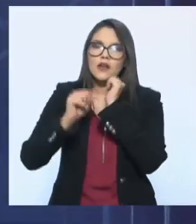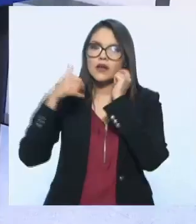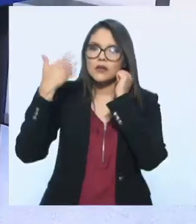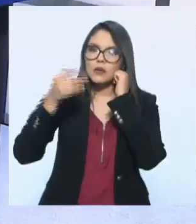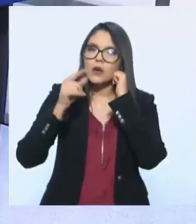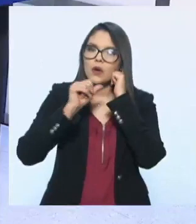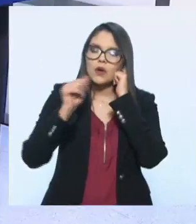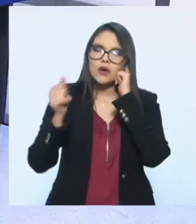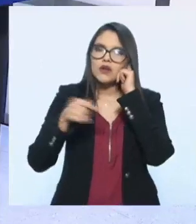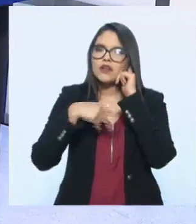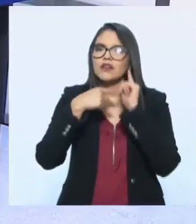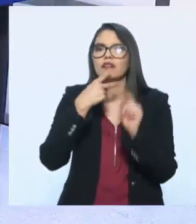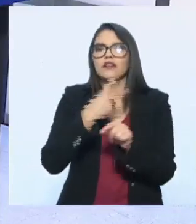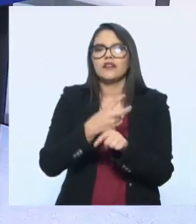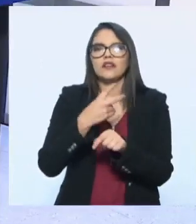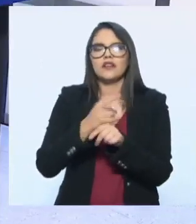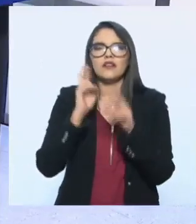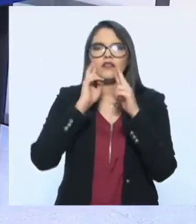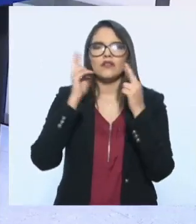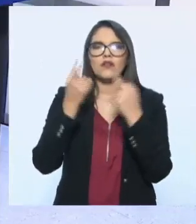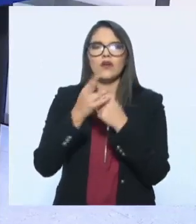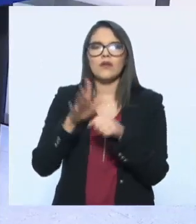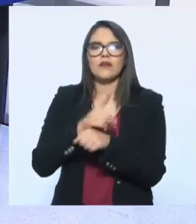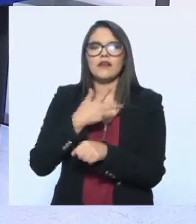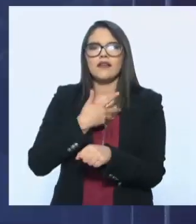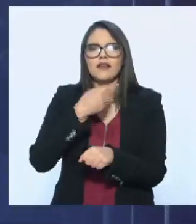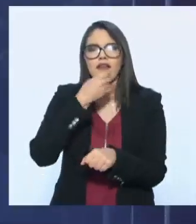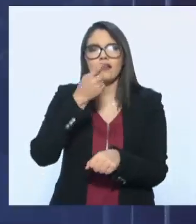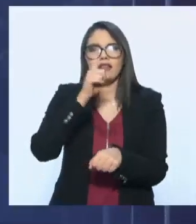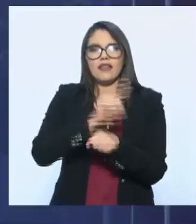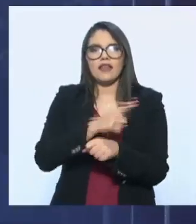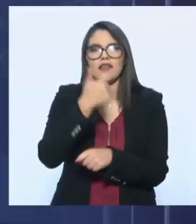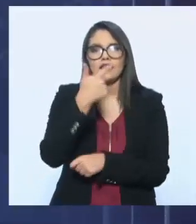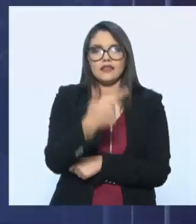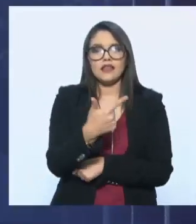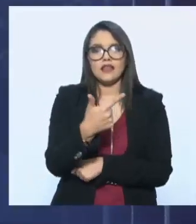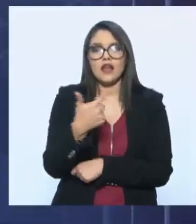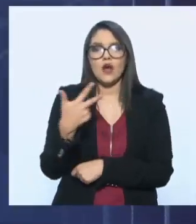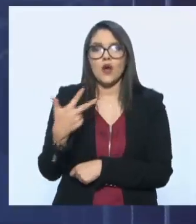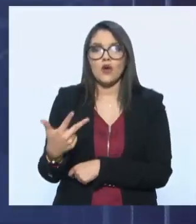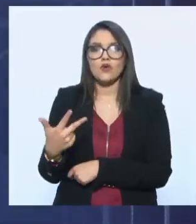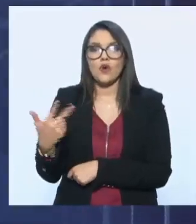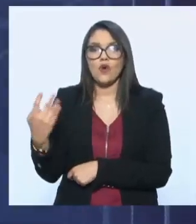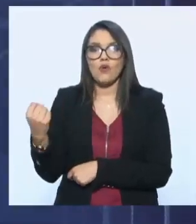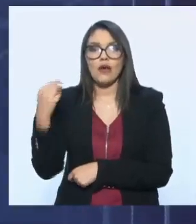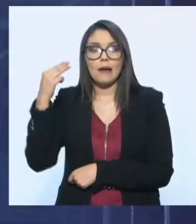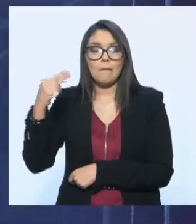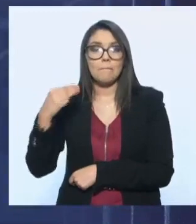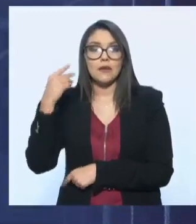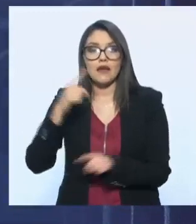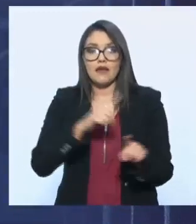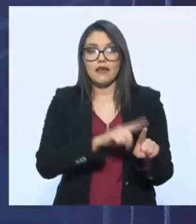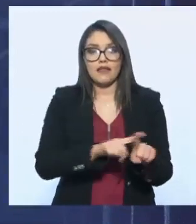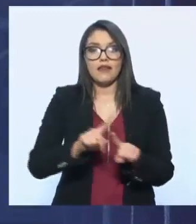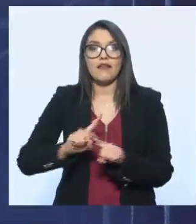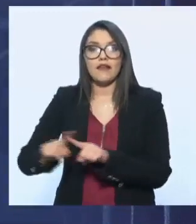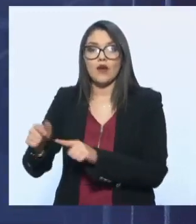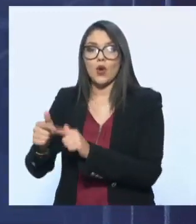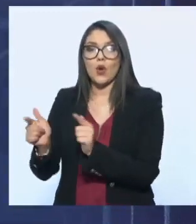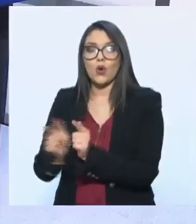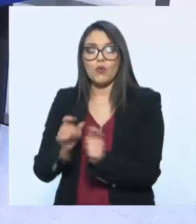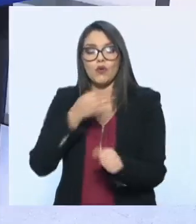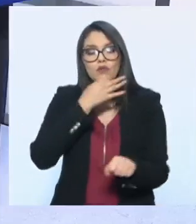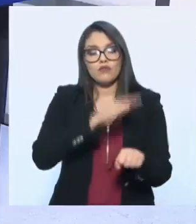esto, porque hay distintas convocatorias el día 7, 8 y 9, y son distintos grupos de mujeres quienes